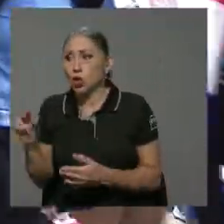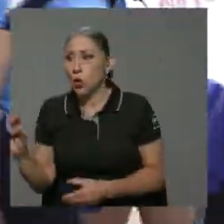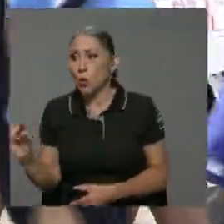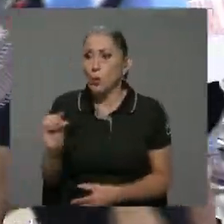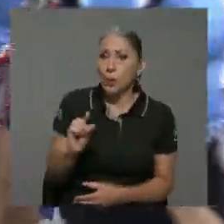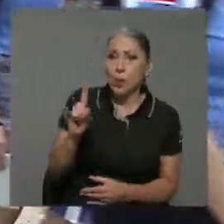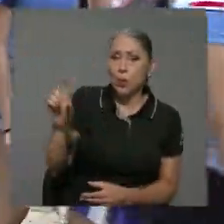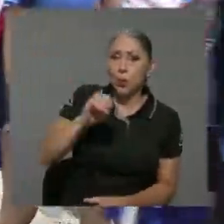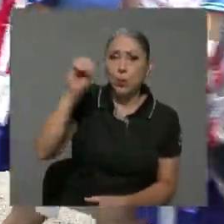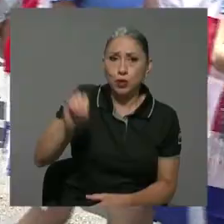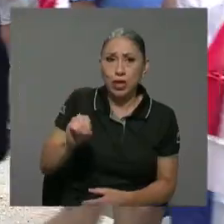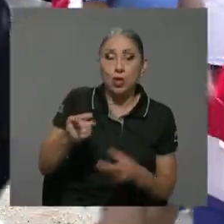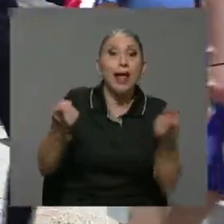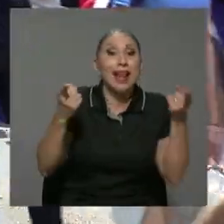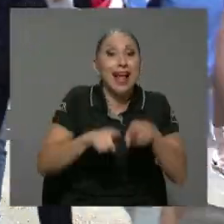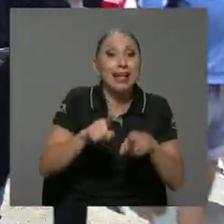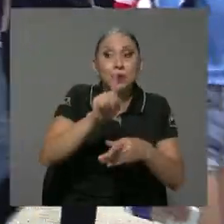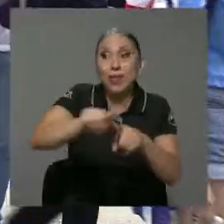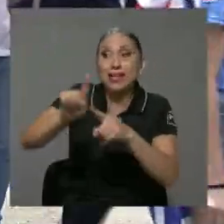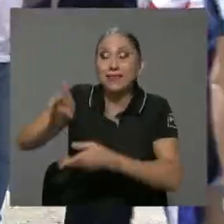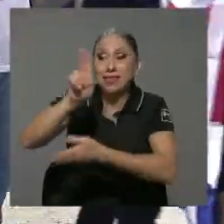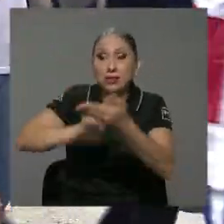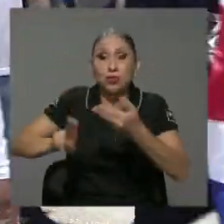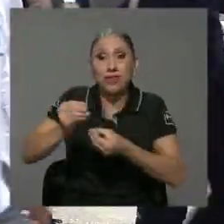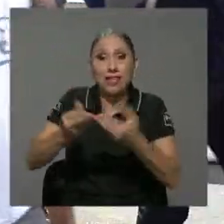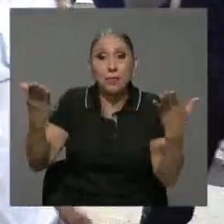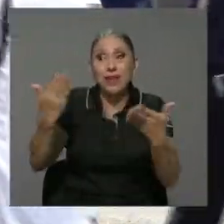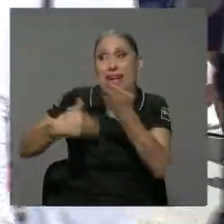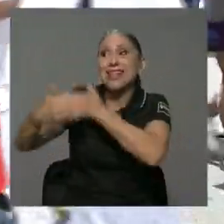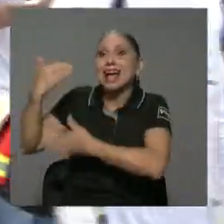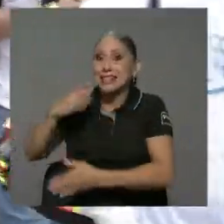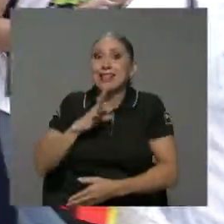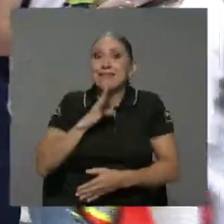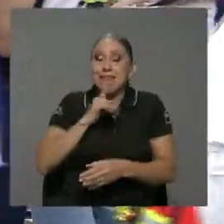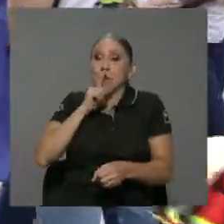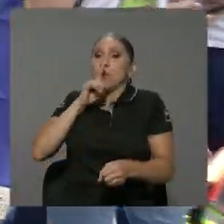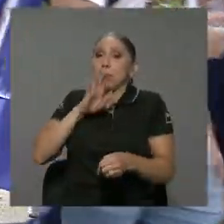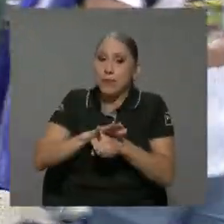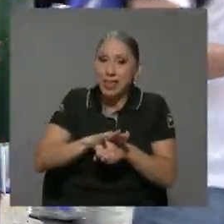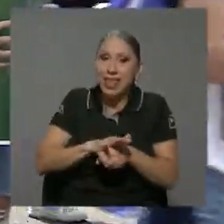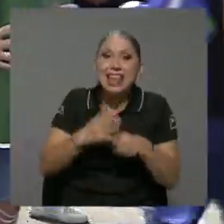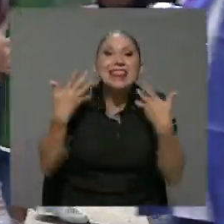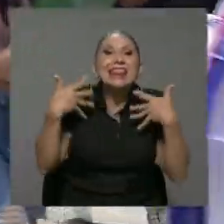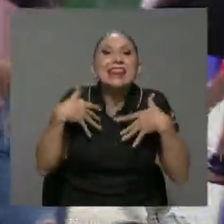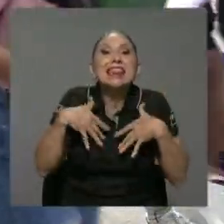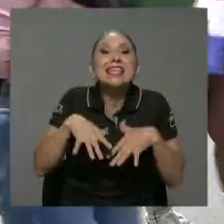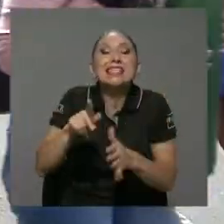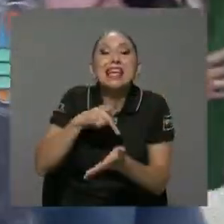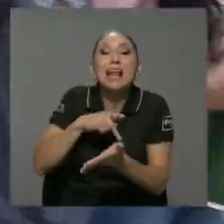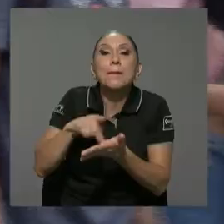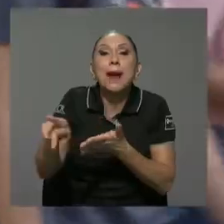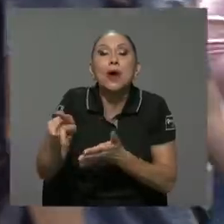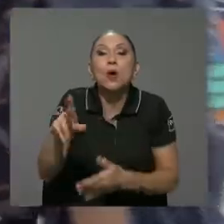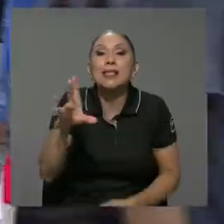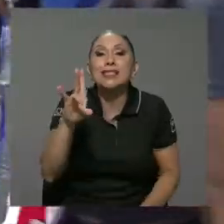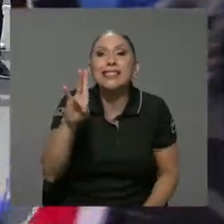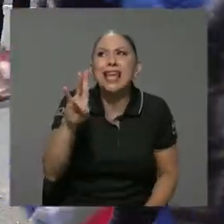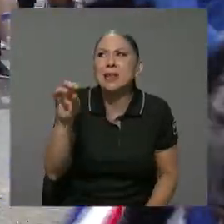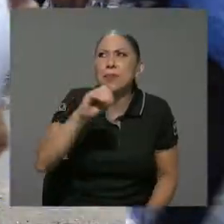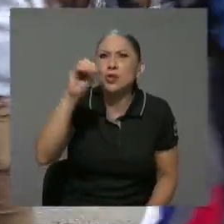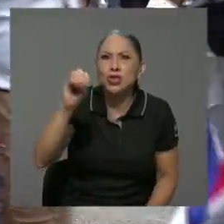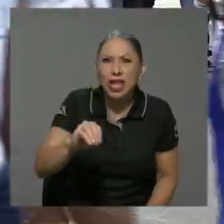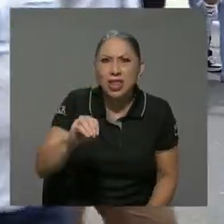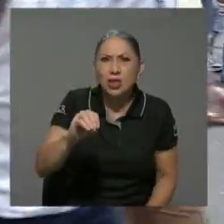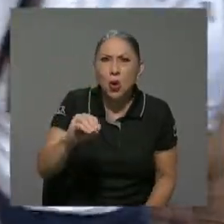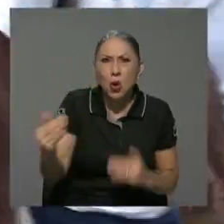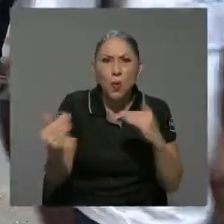que había sido comprometido el presupuesto del año pasado, que ni siquiera llegó a pagar el 7 y pico, que fue la inflación que se declaró el año